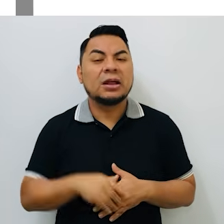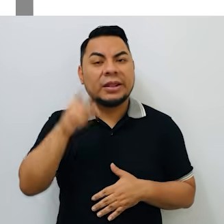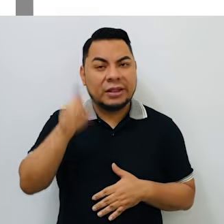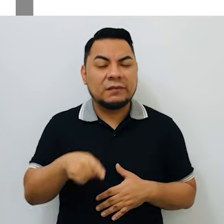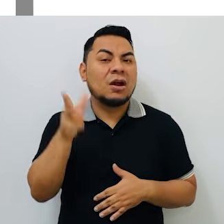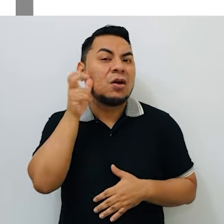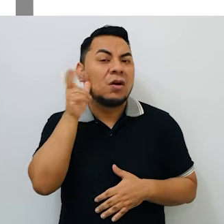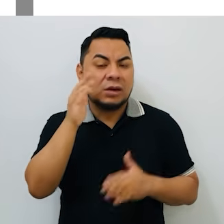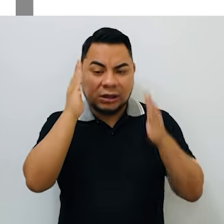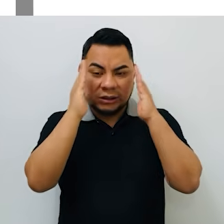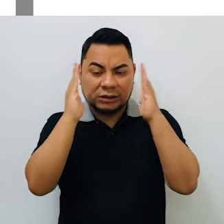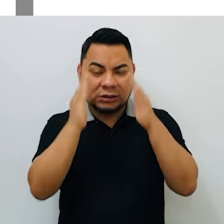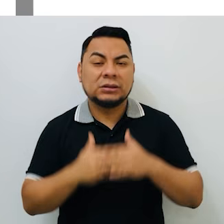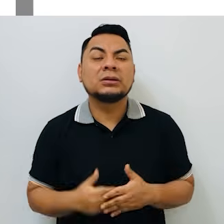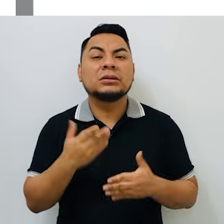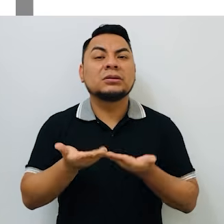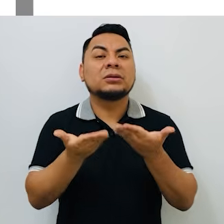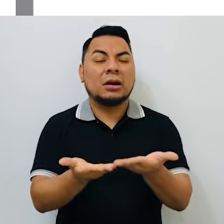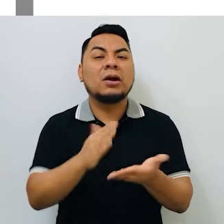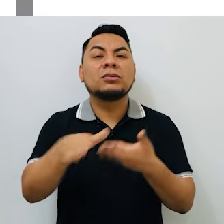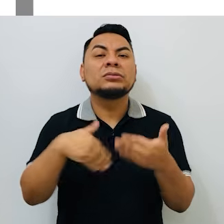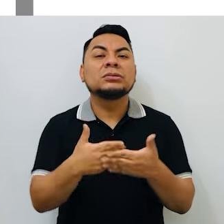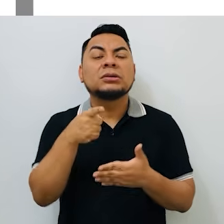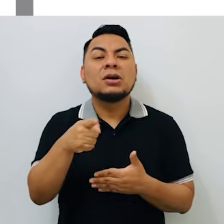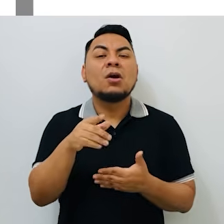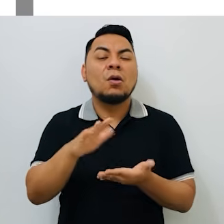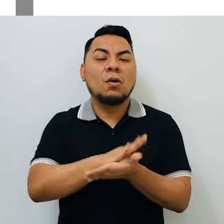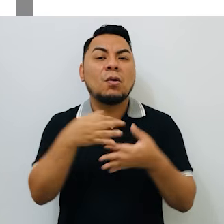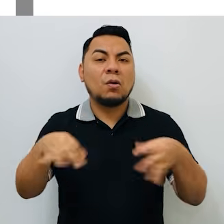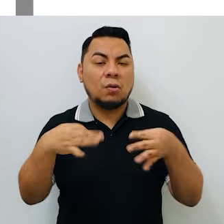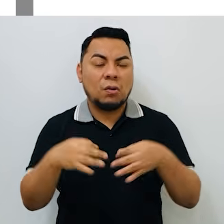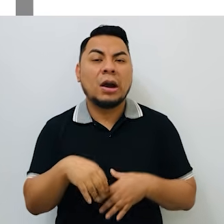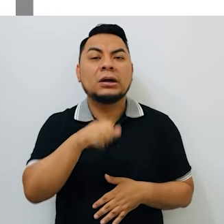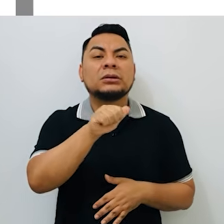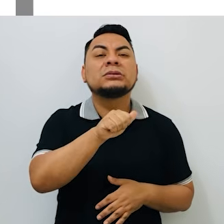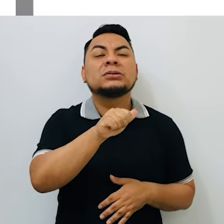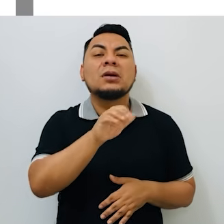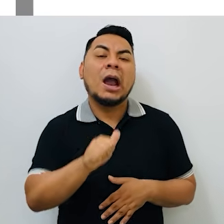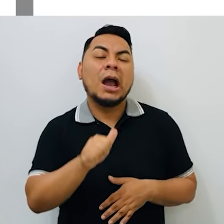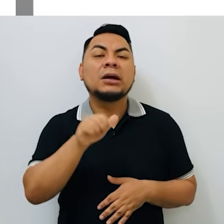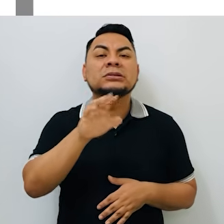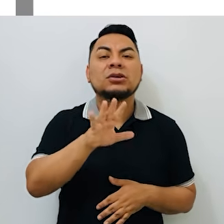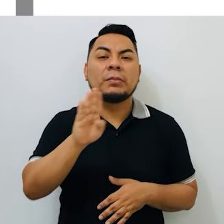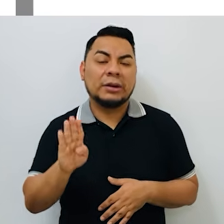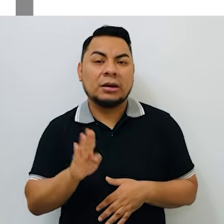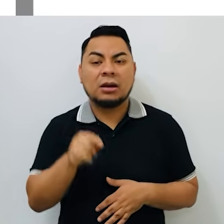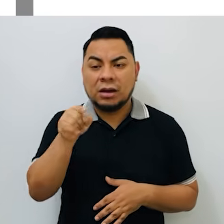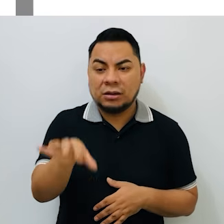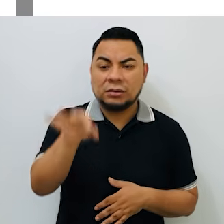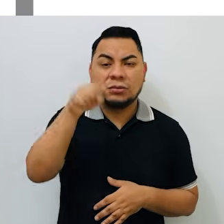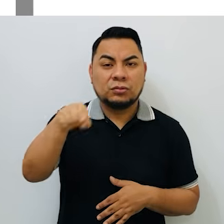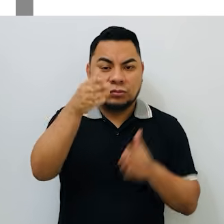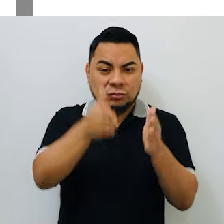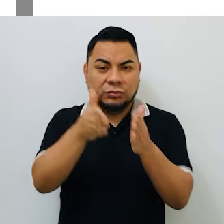secretario, deberás escuchar atentamente y trazar un palote en las hojas borrador 5A y 5B, en la